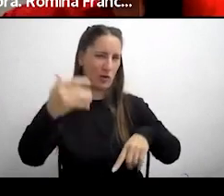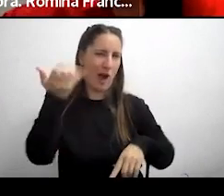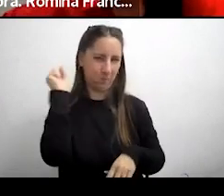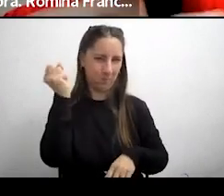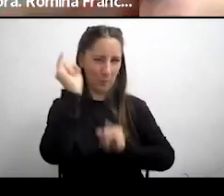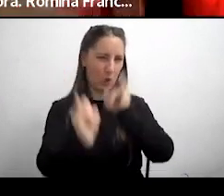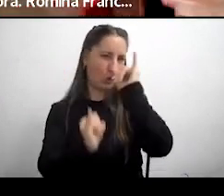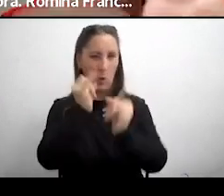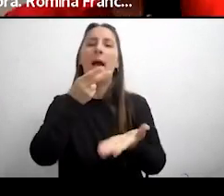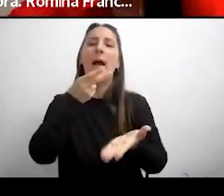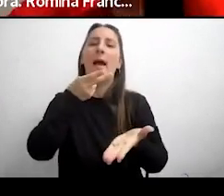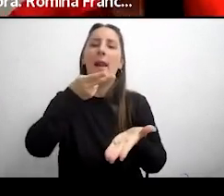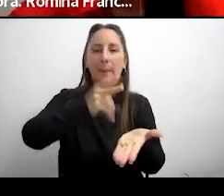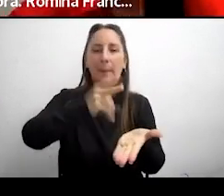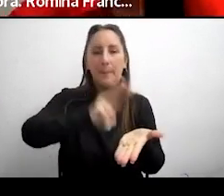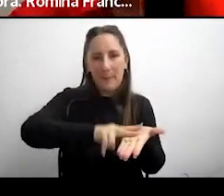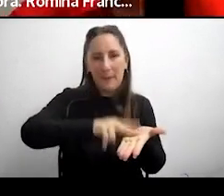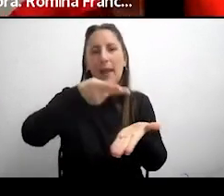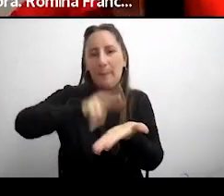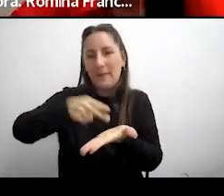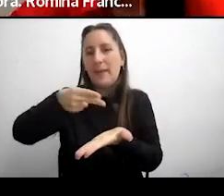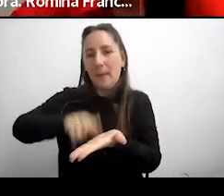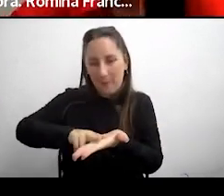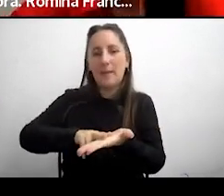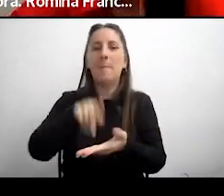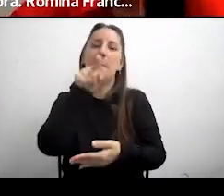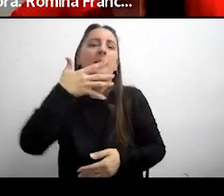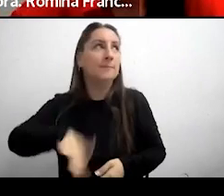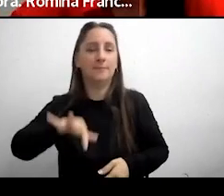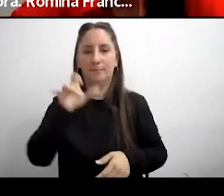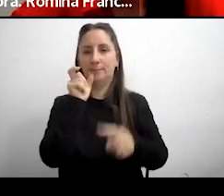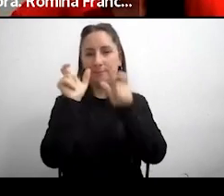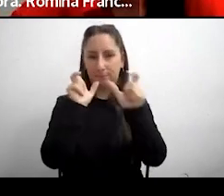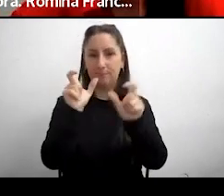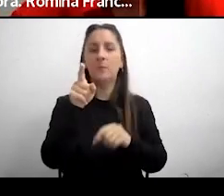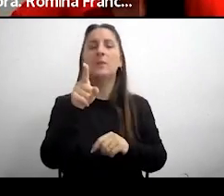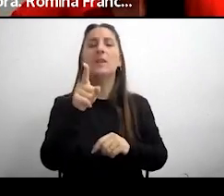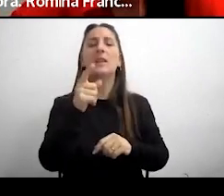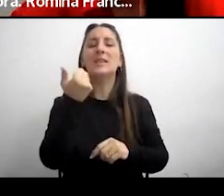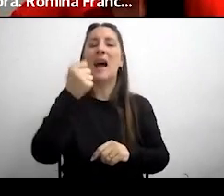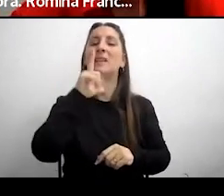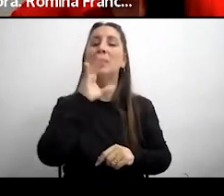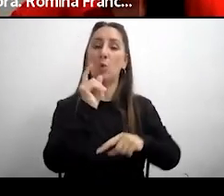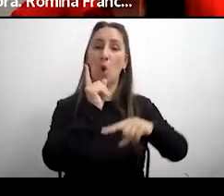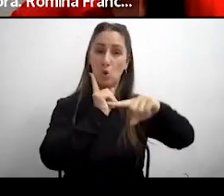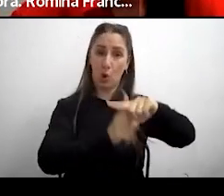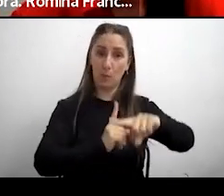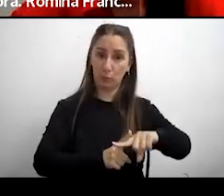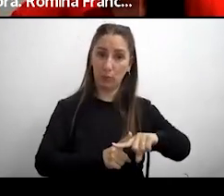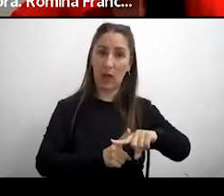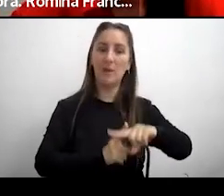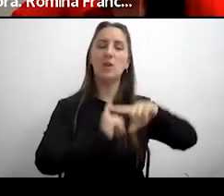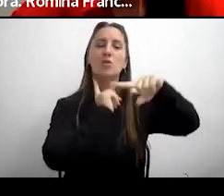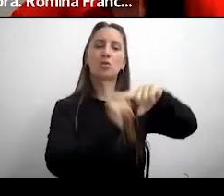bastante reiterativo, pero bueno, es para que fijen el concepto. Vieron que este activo computable va a ser la suma de